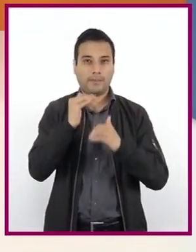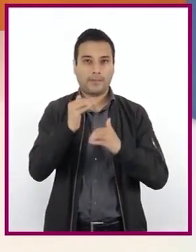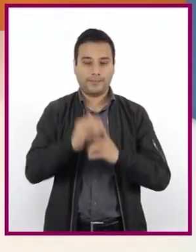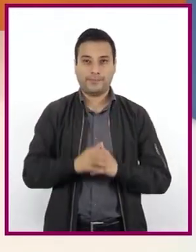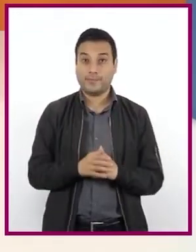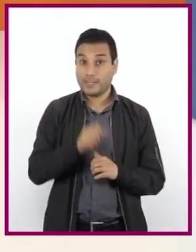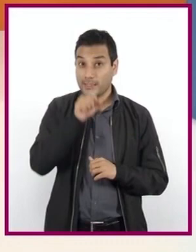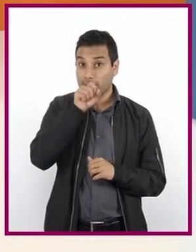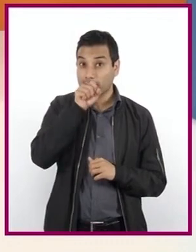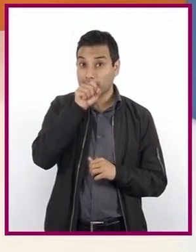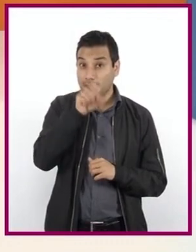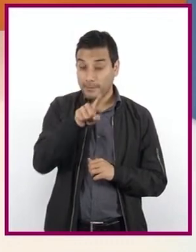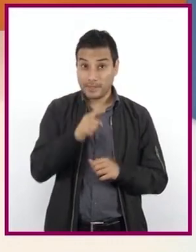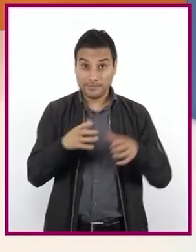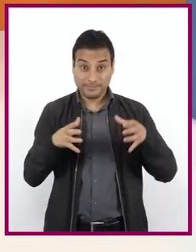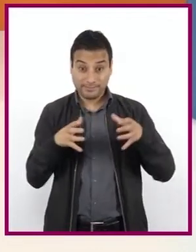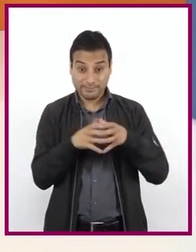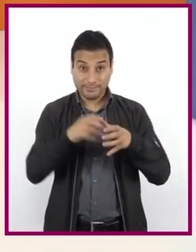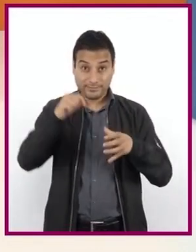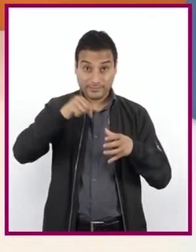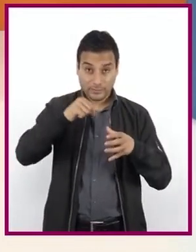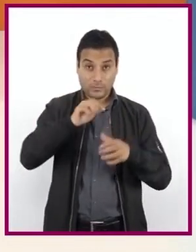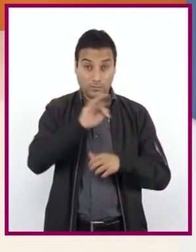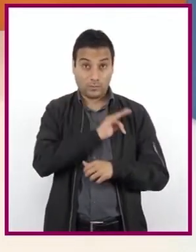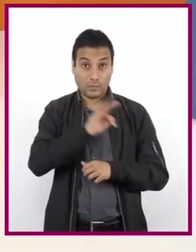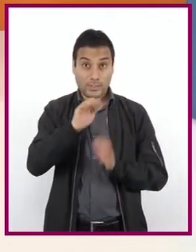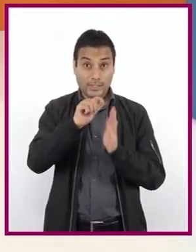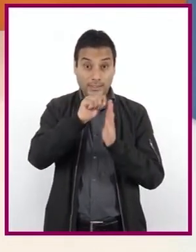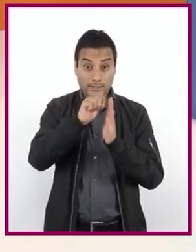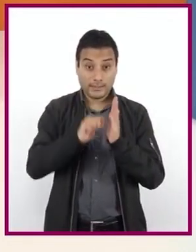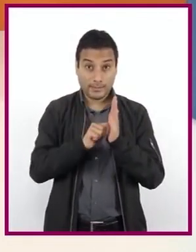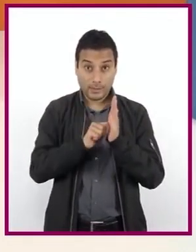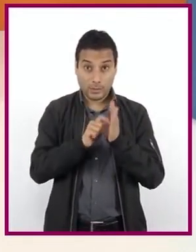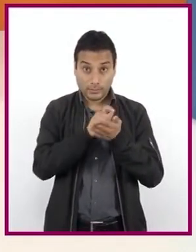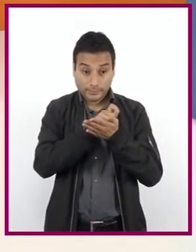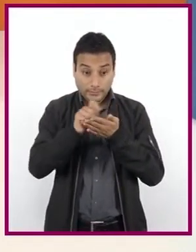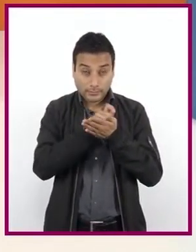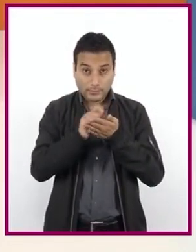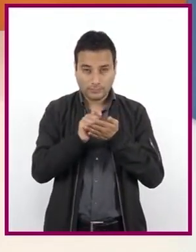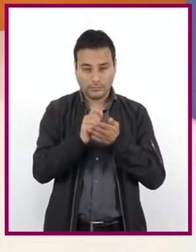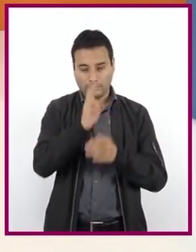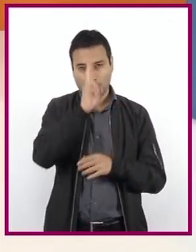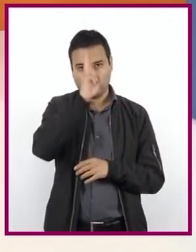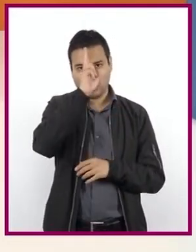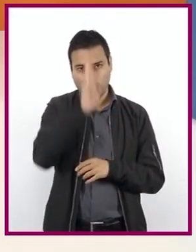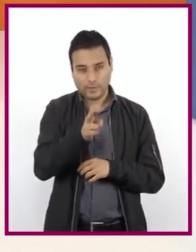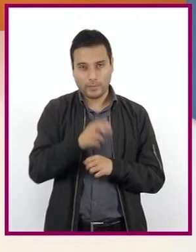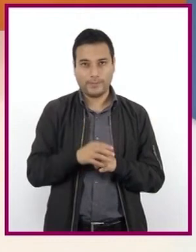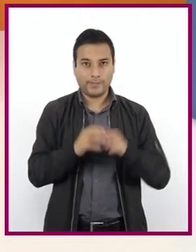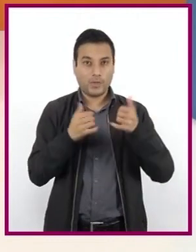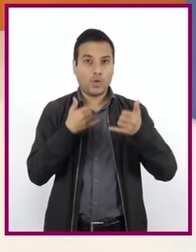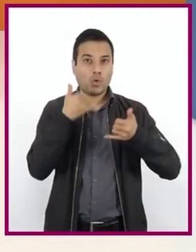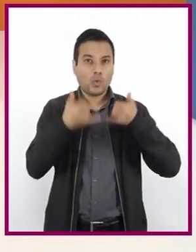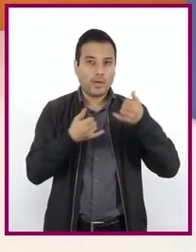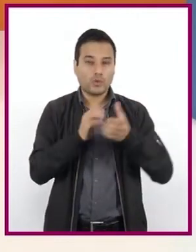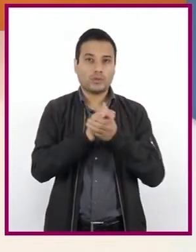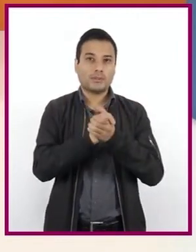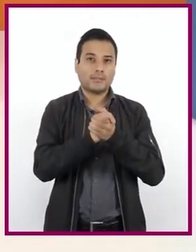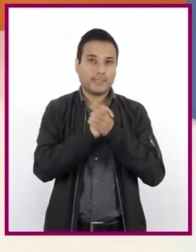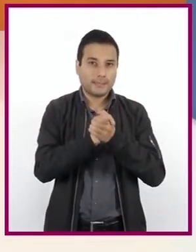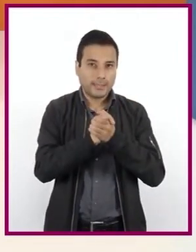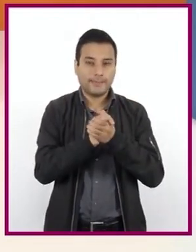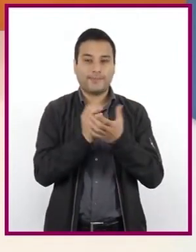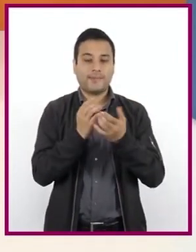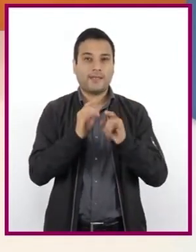su intervención en la redacción de testamentos. El control de los juegos de azar, las ferias y